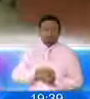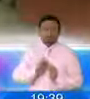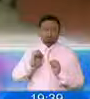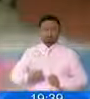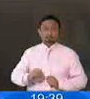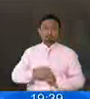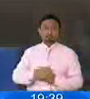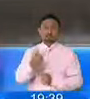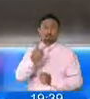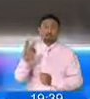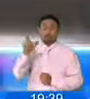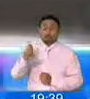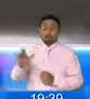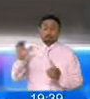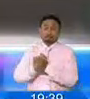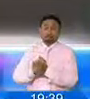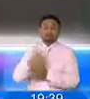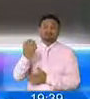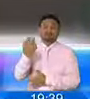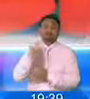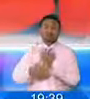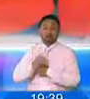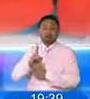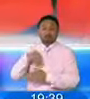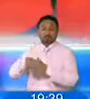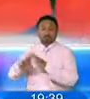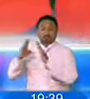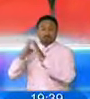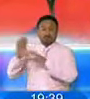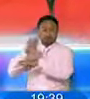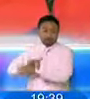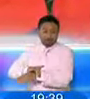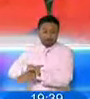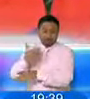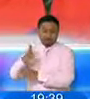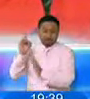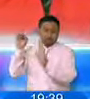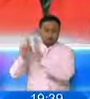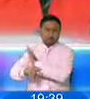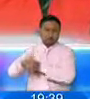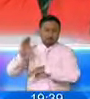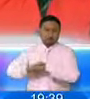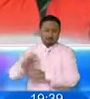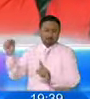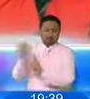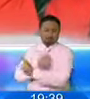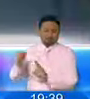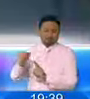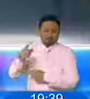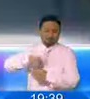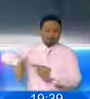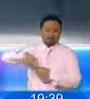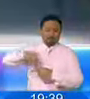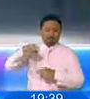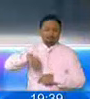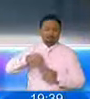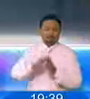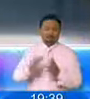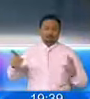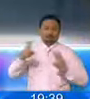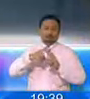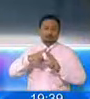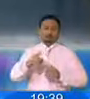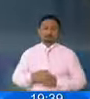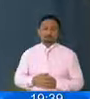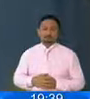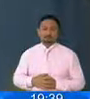pareja estadounidense que mantenía a sus 13 hijos cautivos fue acusada de tortura. Ya volvemos aquí en El